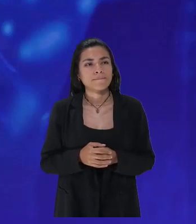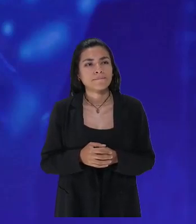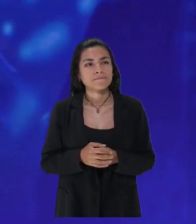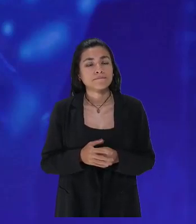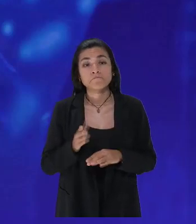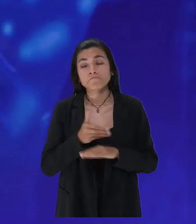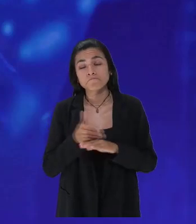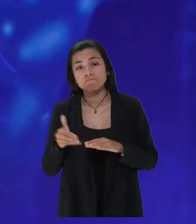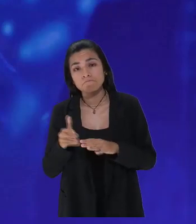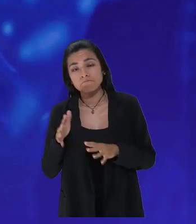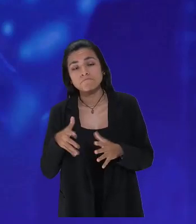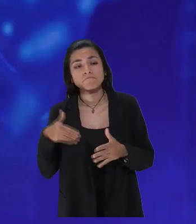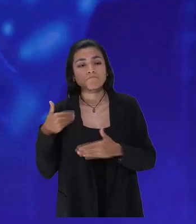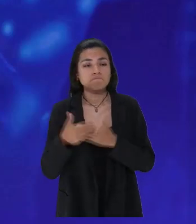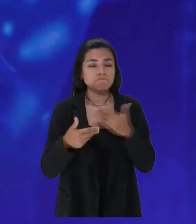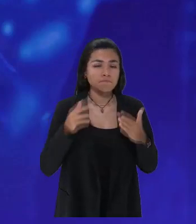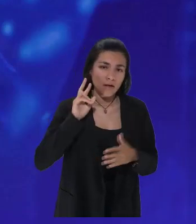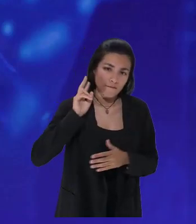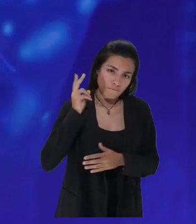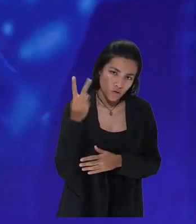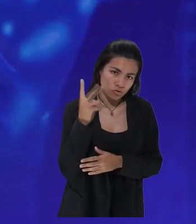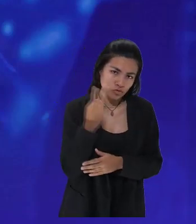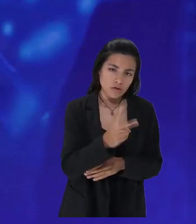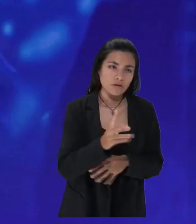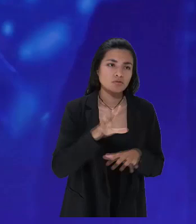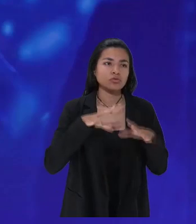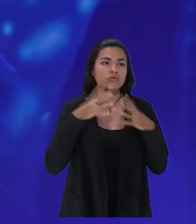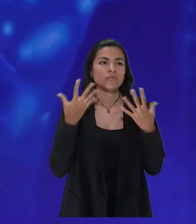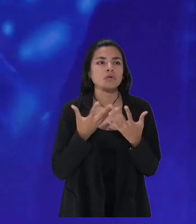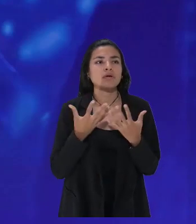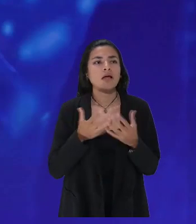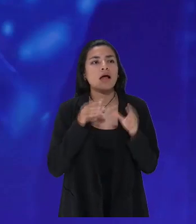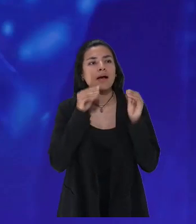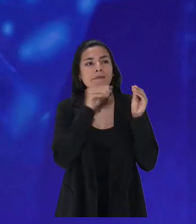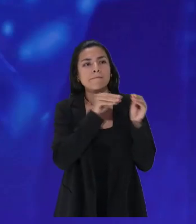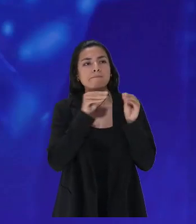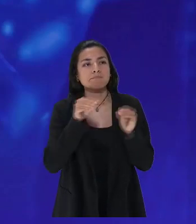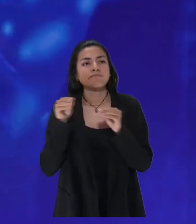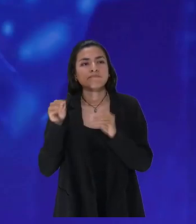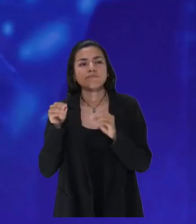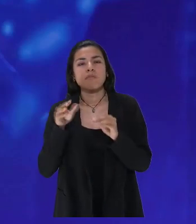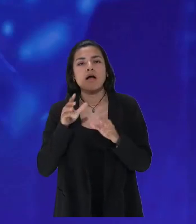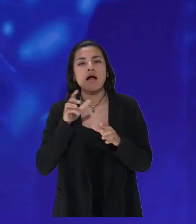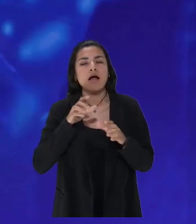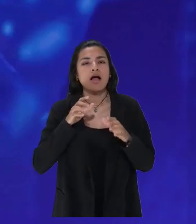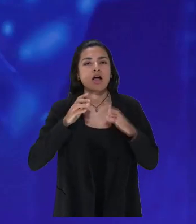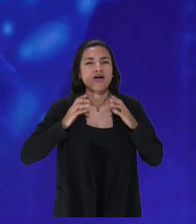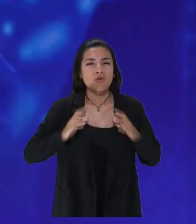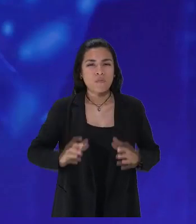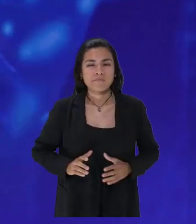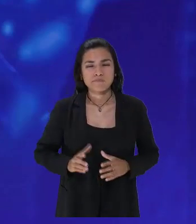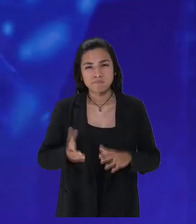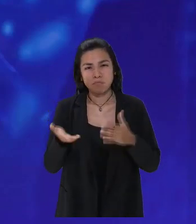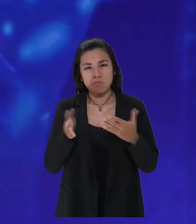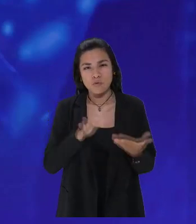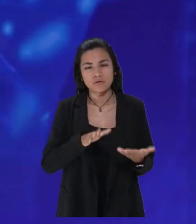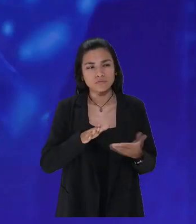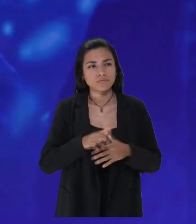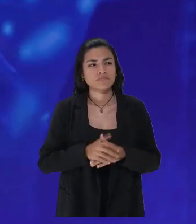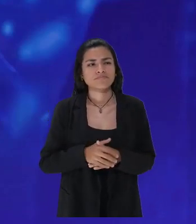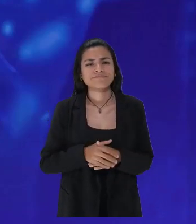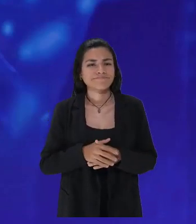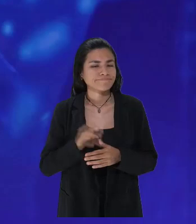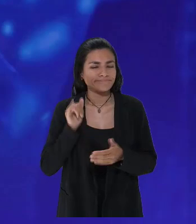Luego fuimos evolucionando como humanidad y pasamos a entrenarnos en cadáveres. Actualmente es una técnica que todavía se utiliza. De hecho,